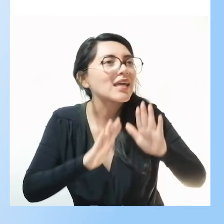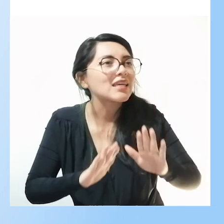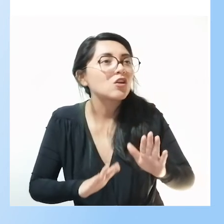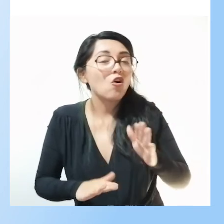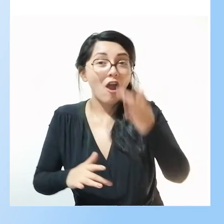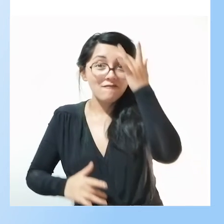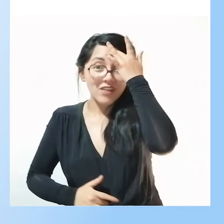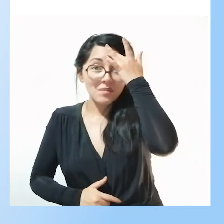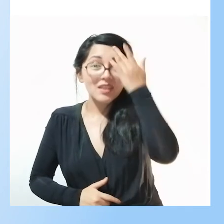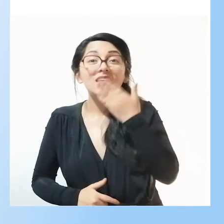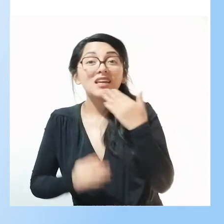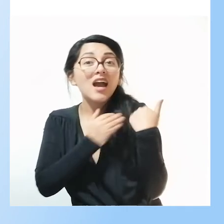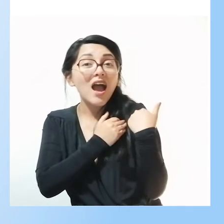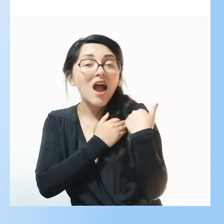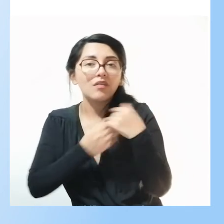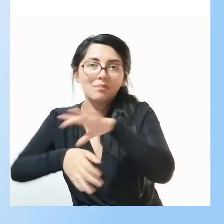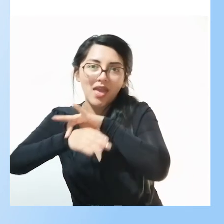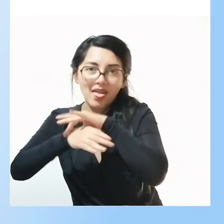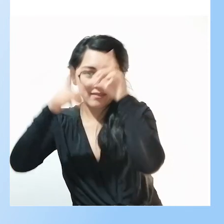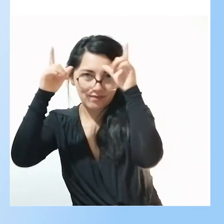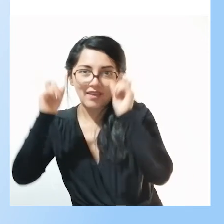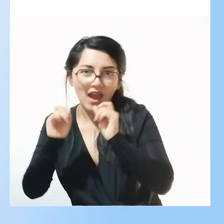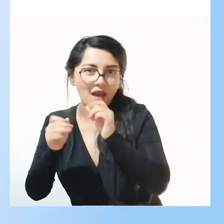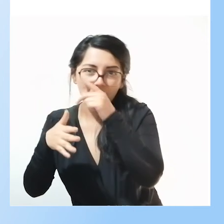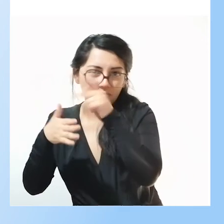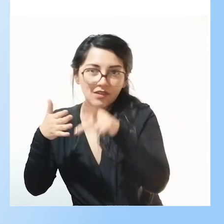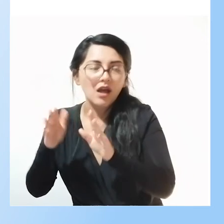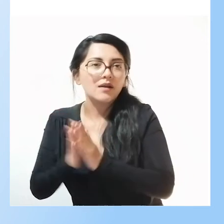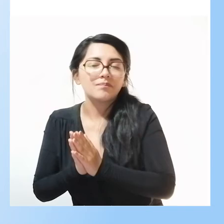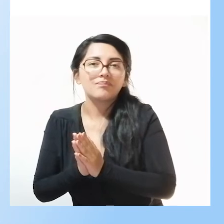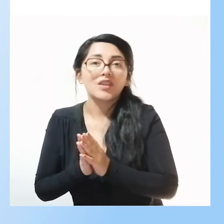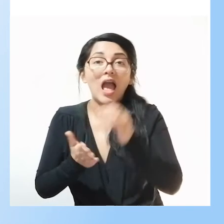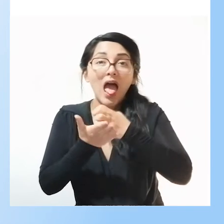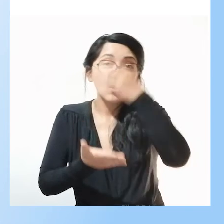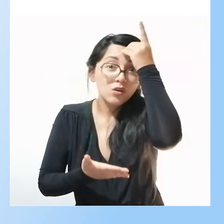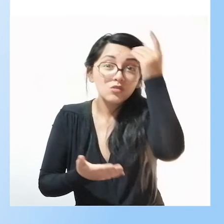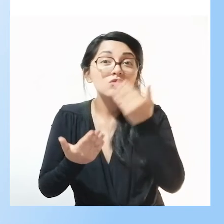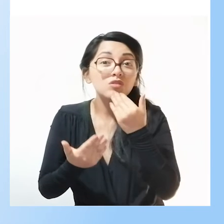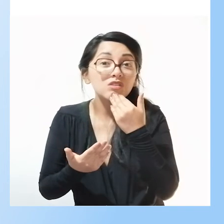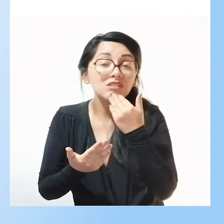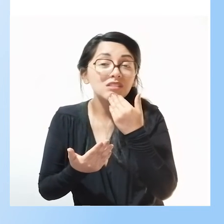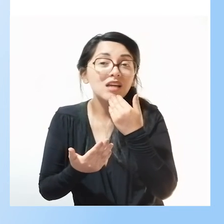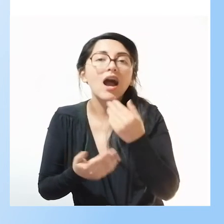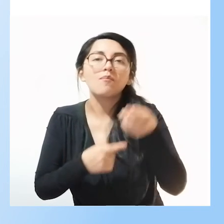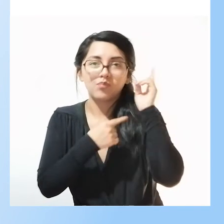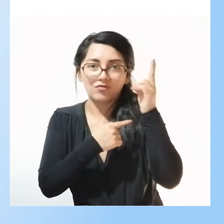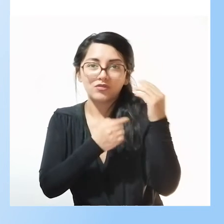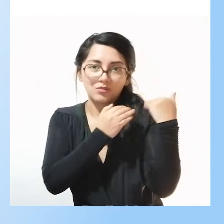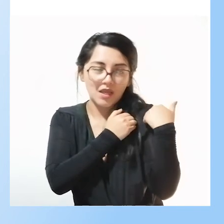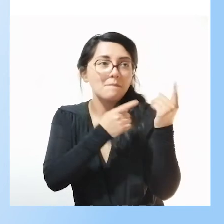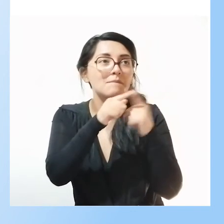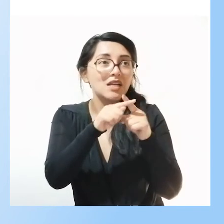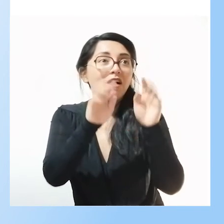la educación reglada y de la educación en general se encargan los docentes, y ellos también se encargan de la